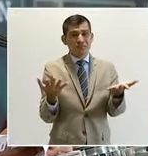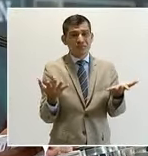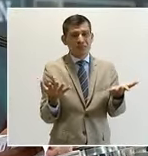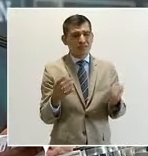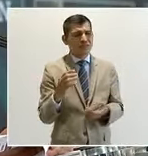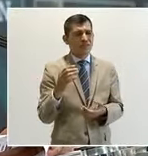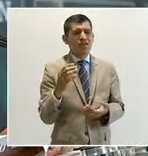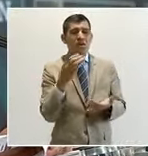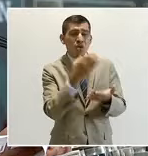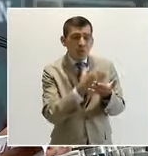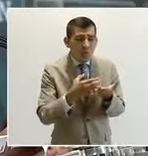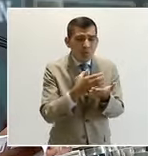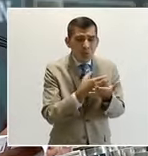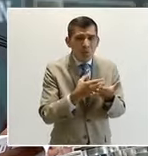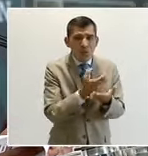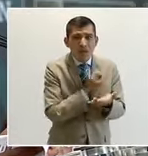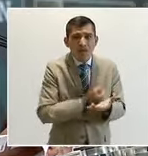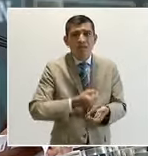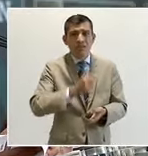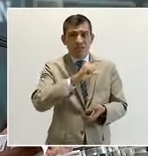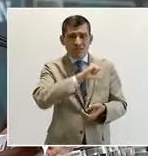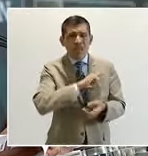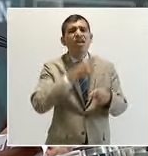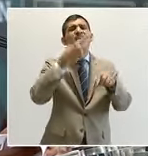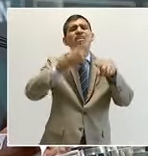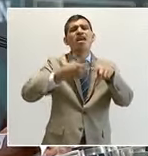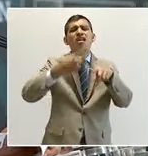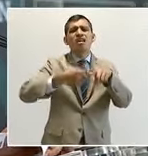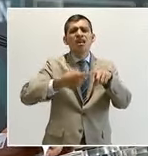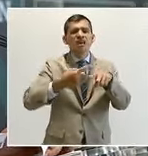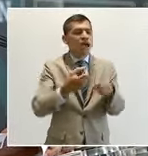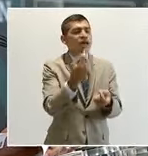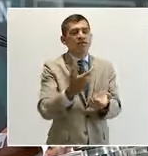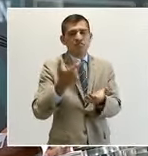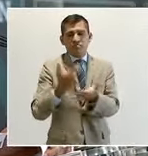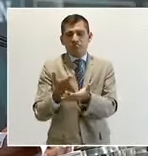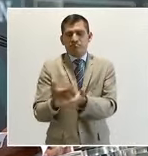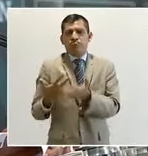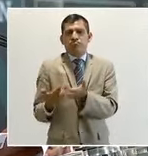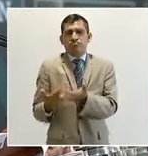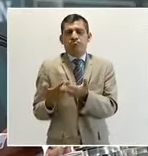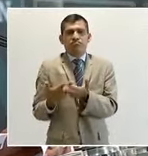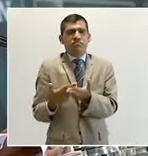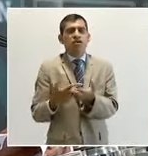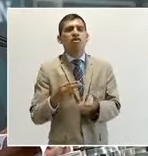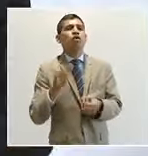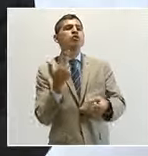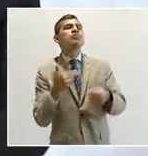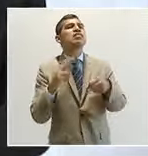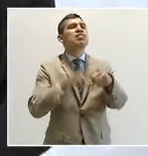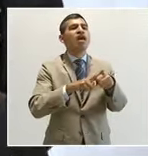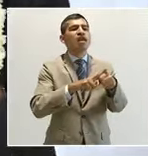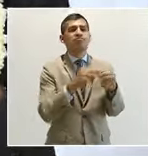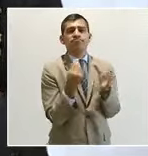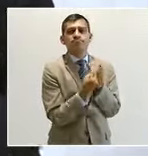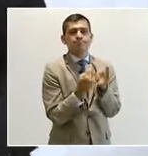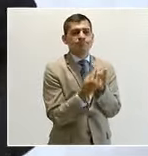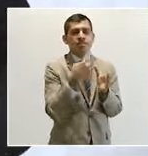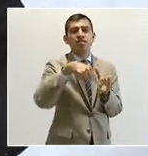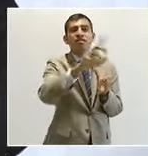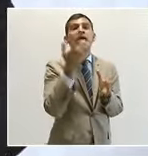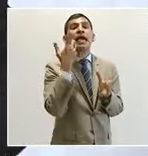el que tuviese para pagar un médico o un hospital privado querían